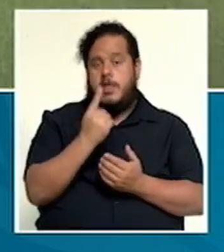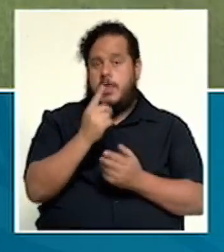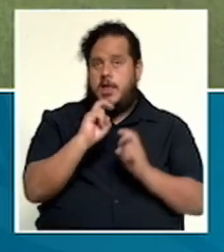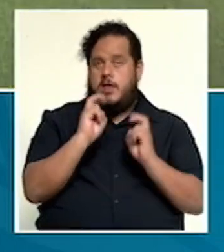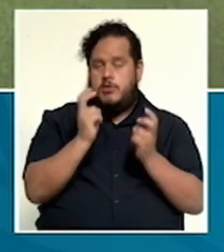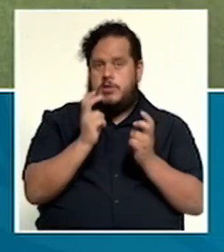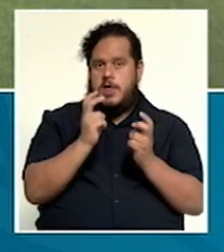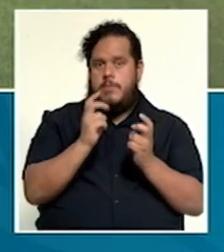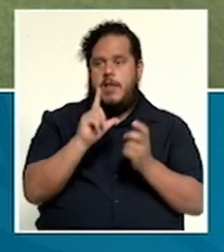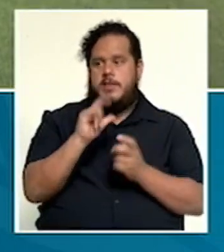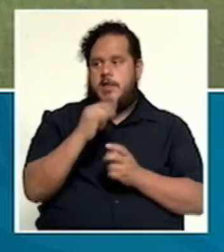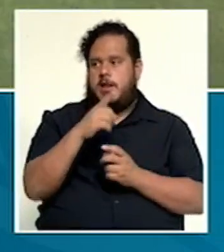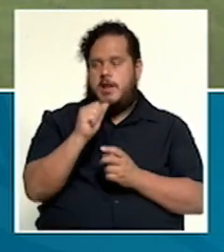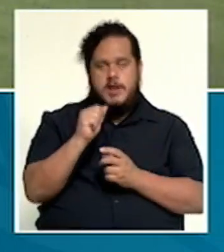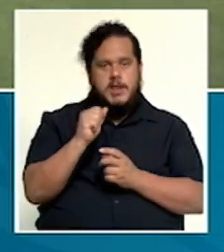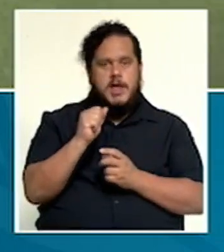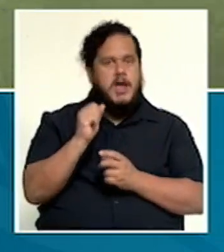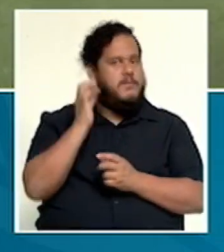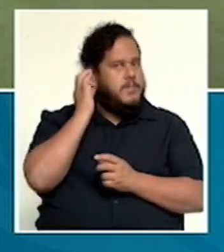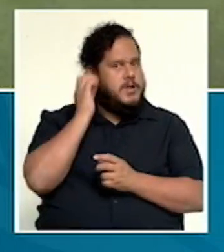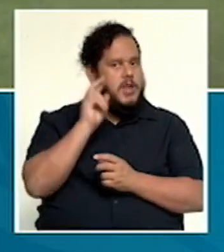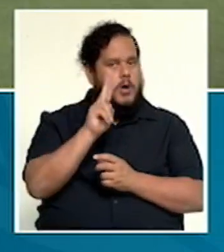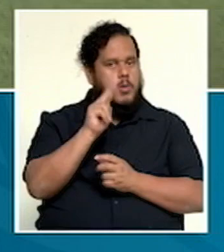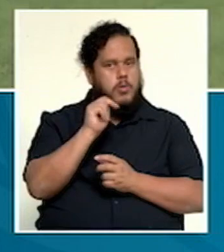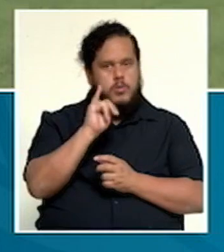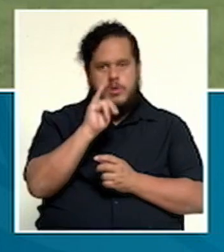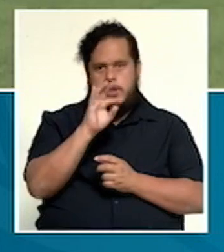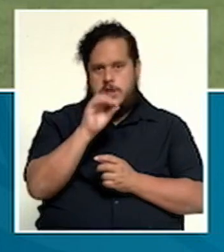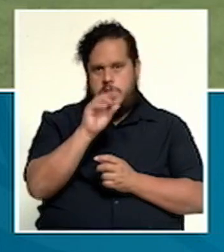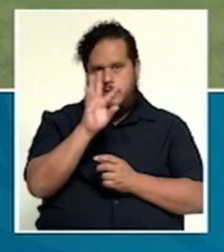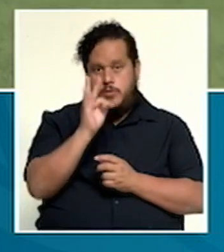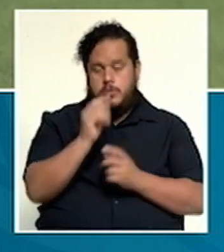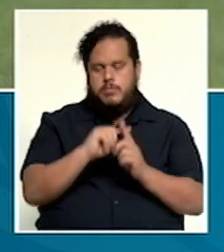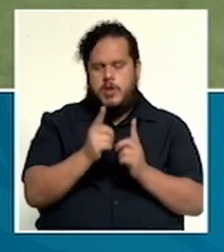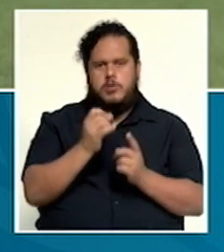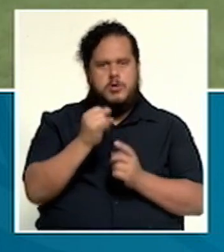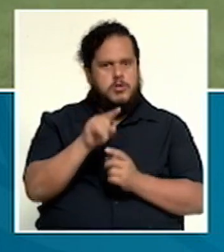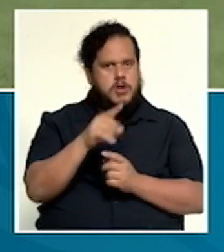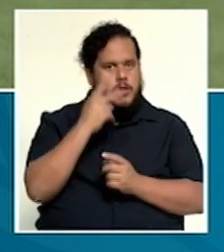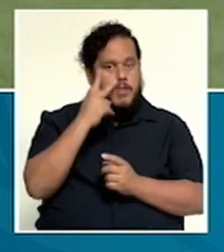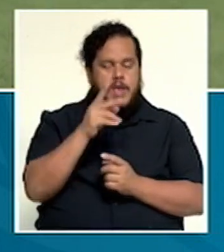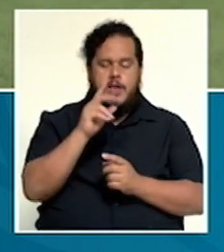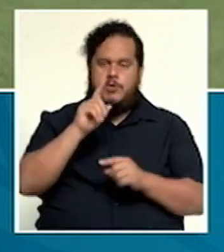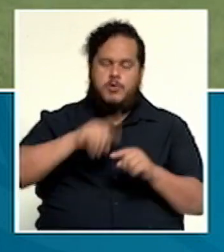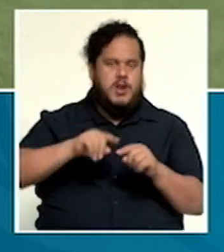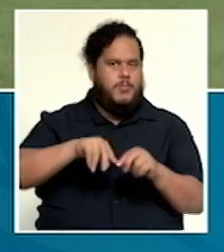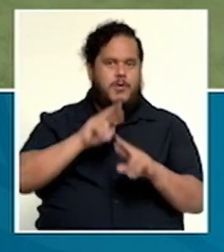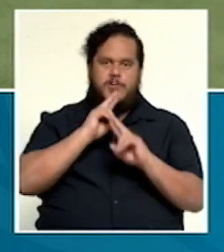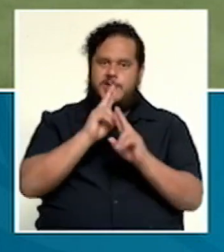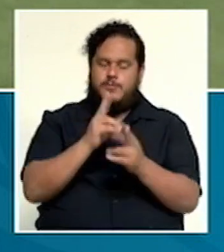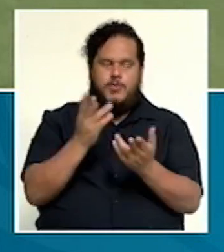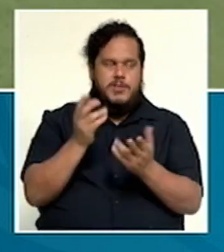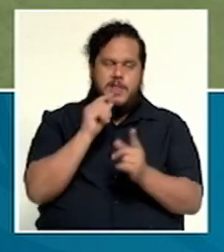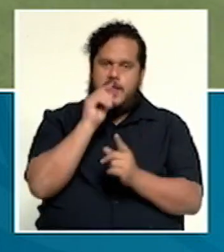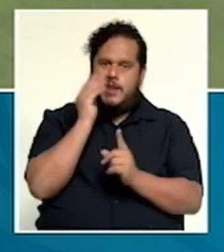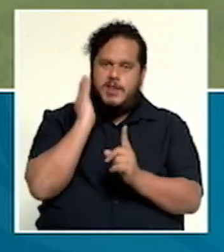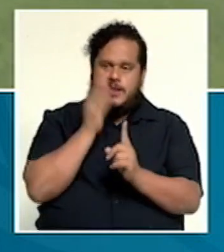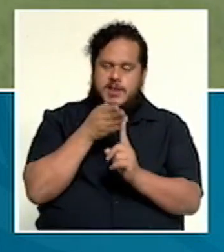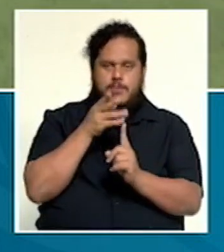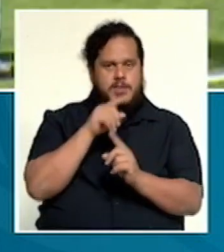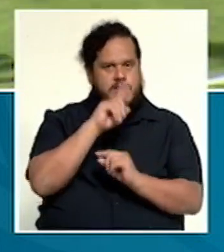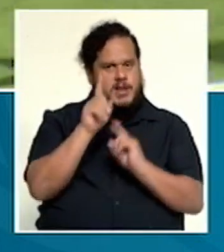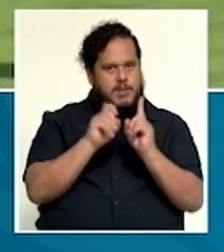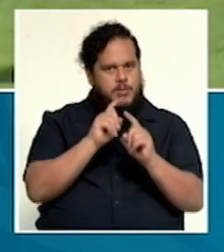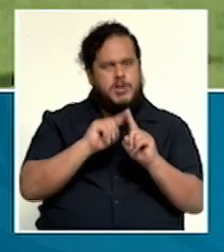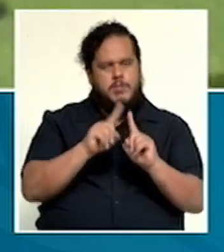la Liga Femenina, del UNIFUT, pero si usted ve también, entonces no le puedo contestar directamente esa pregunta, pero si usted ve lo que